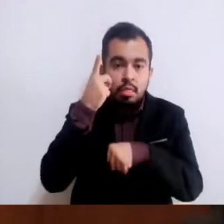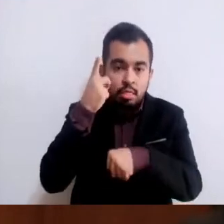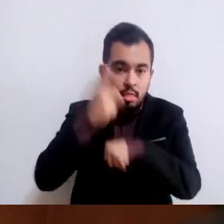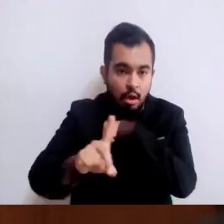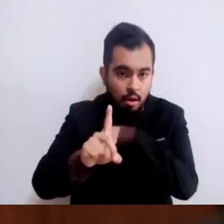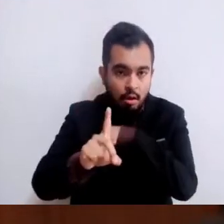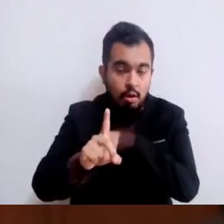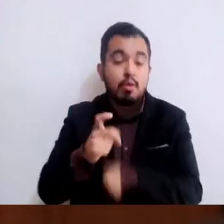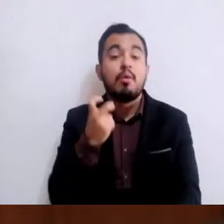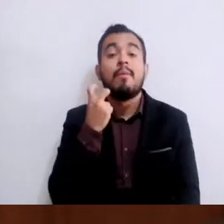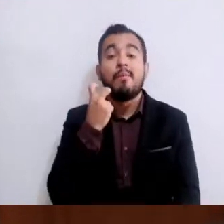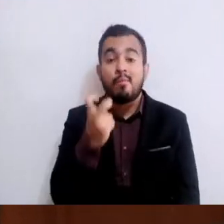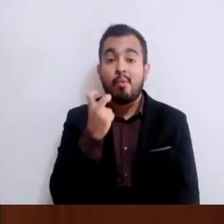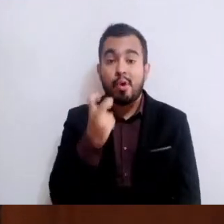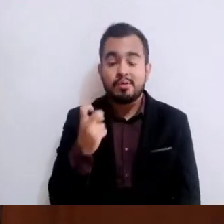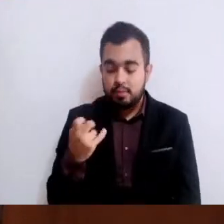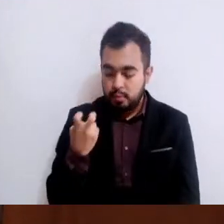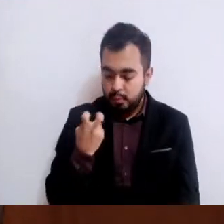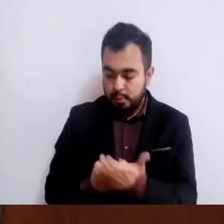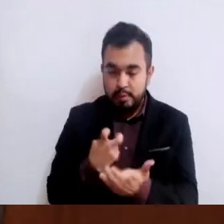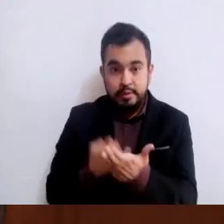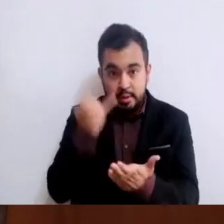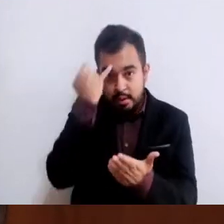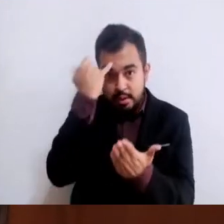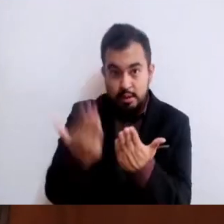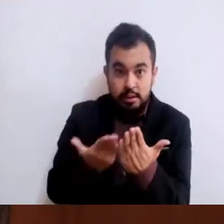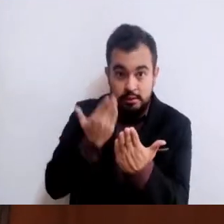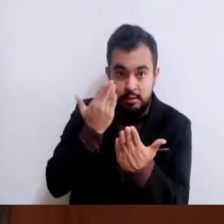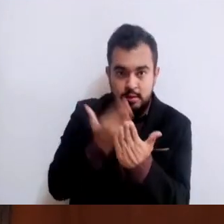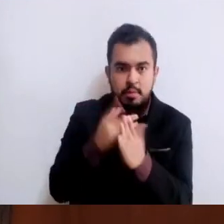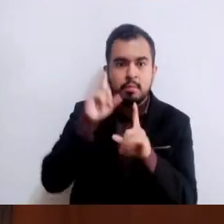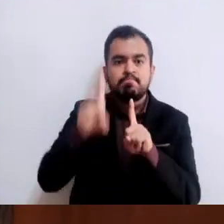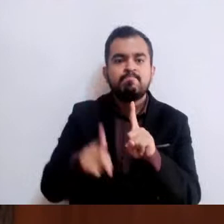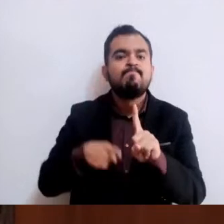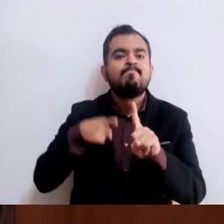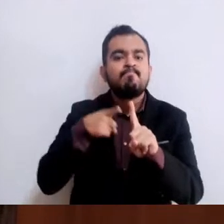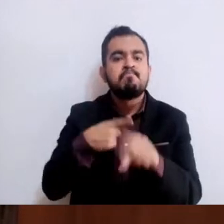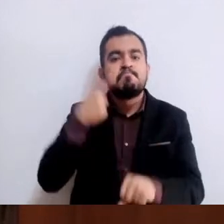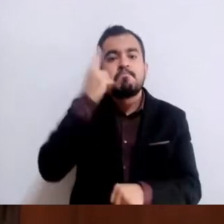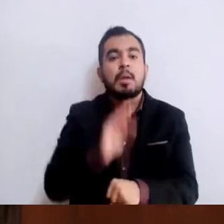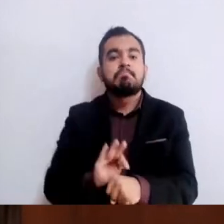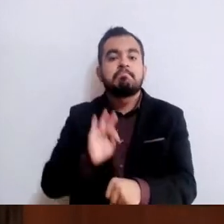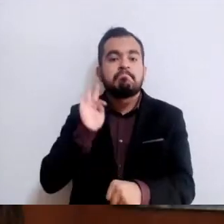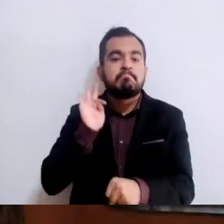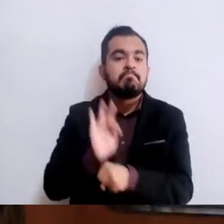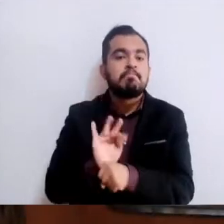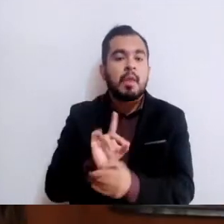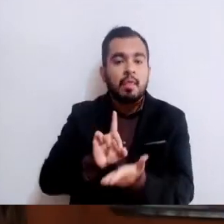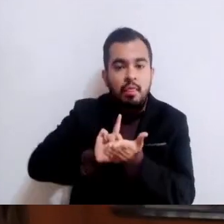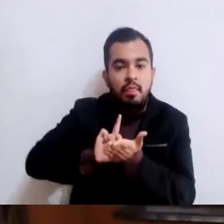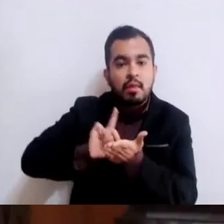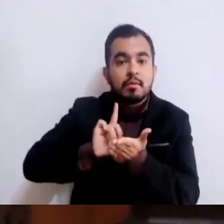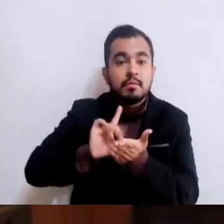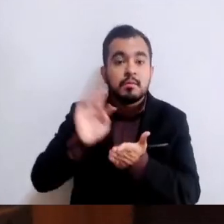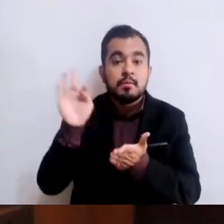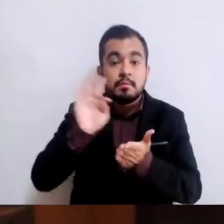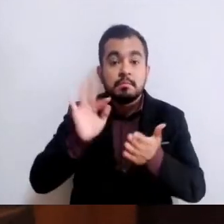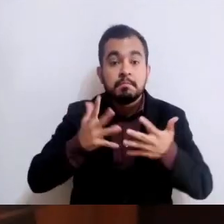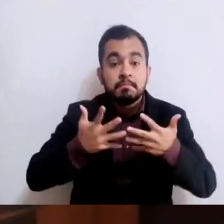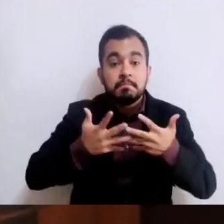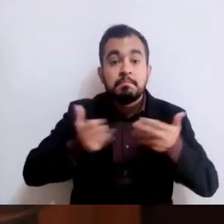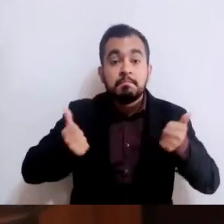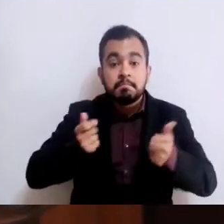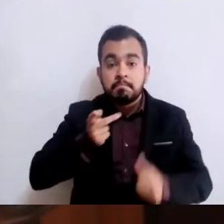la presente iniciativa tiene como propósito garantizar este derecho durante la separación de los padres, velando en